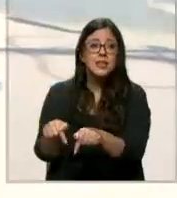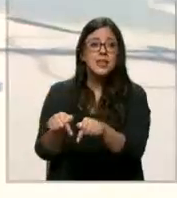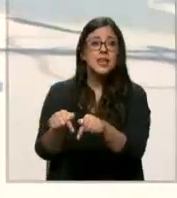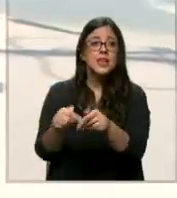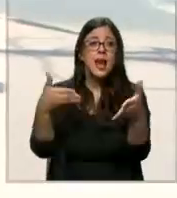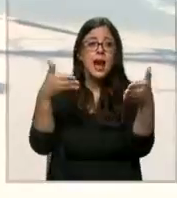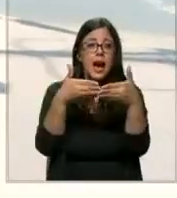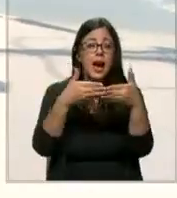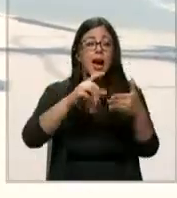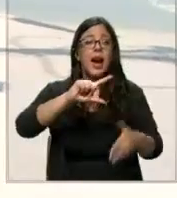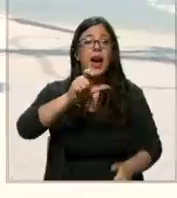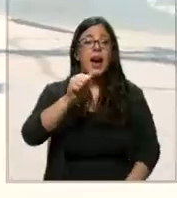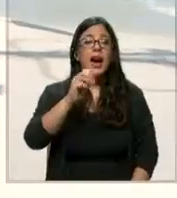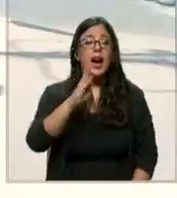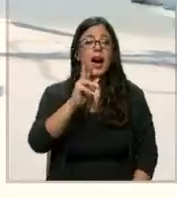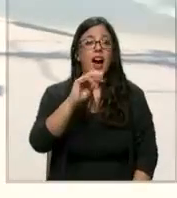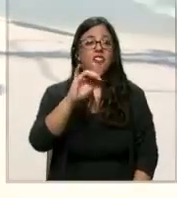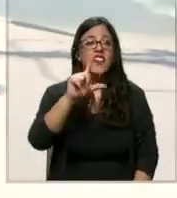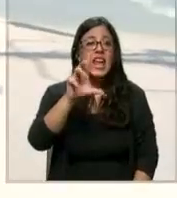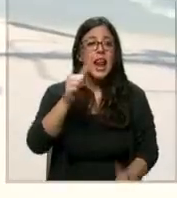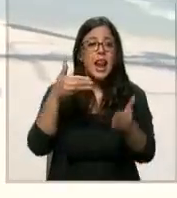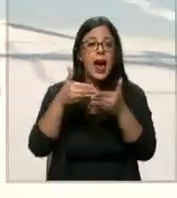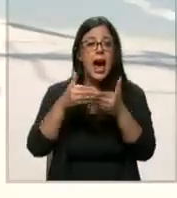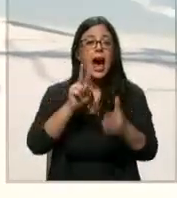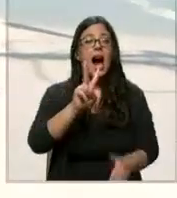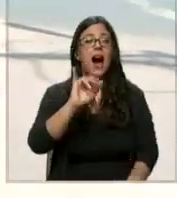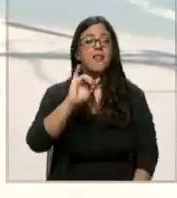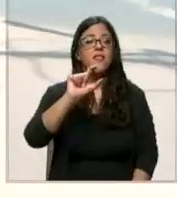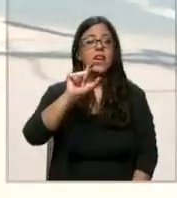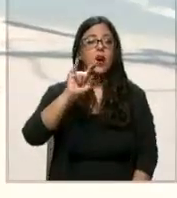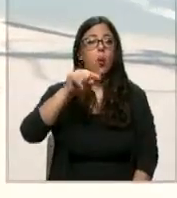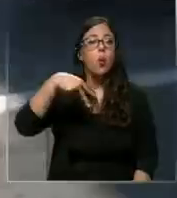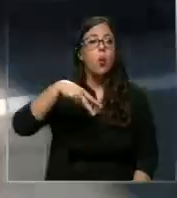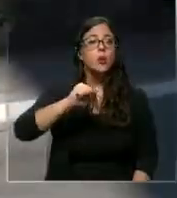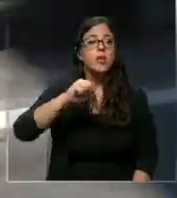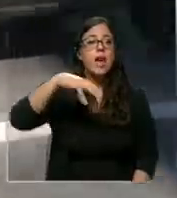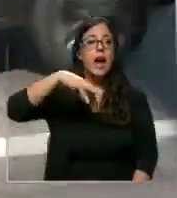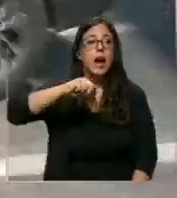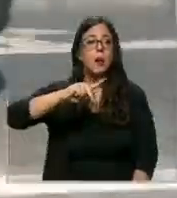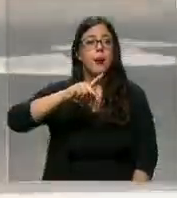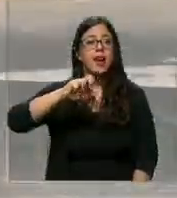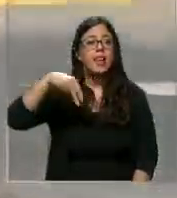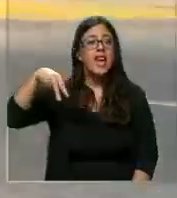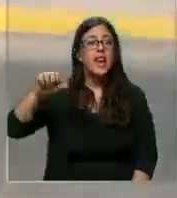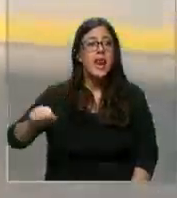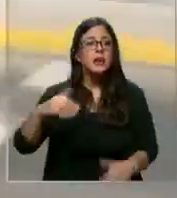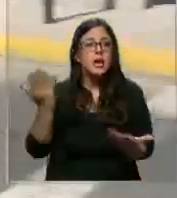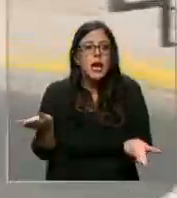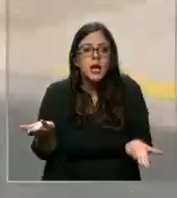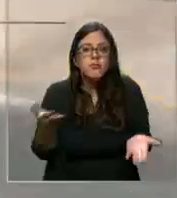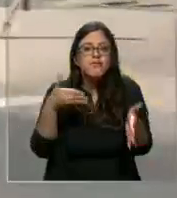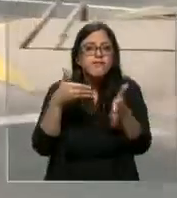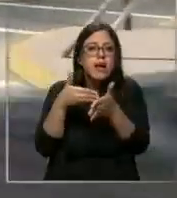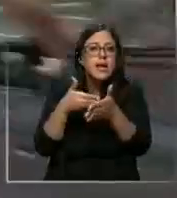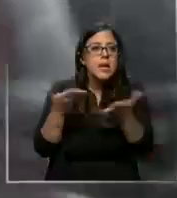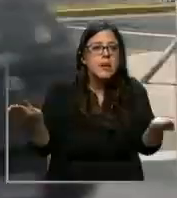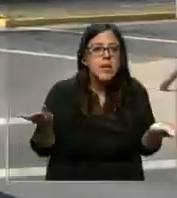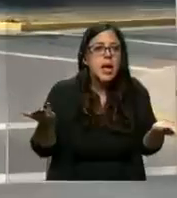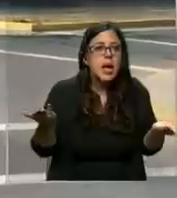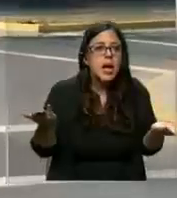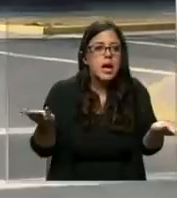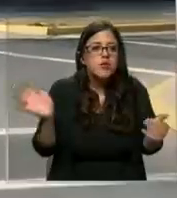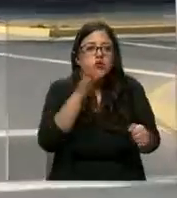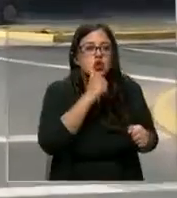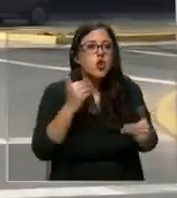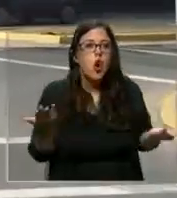la esquina de Gabriela con Vicuña Mackenna, entonces uno tampoco se explica hasta cuánto se pone el límite a estos vehículos que